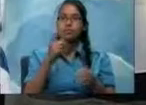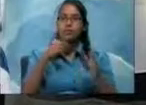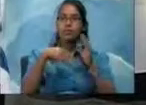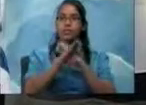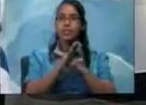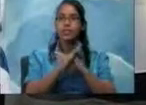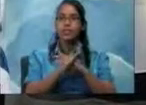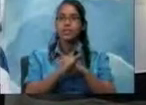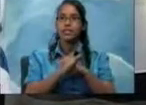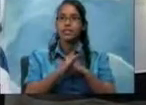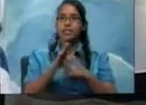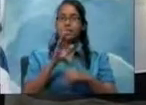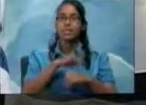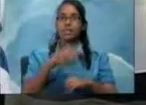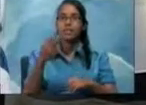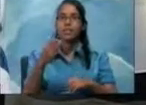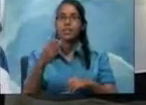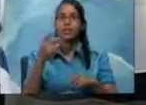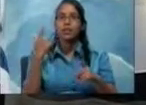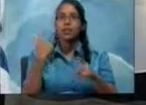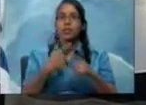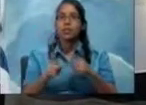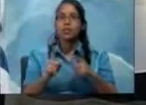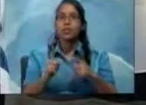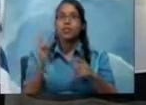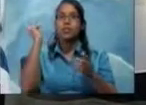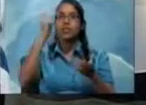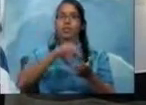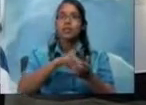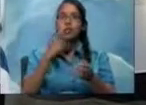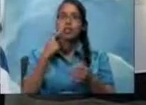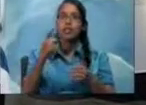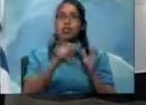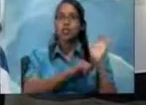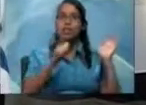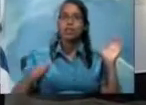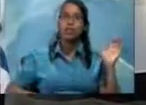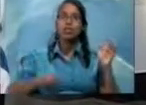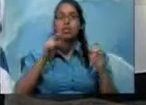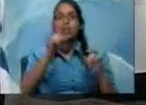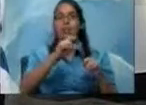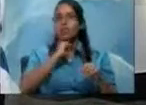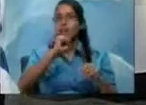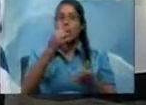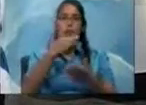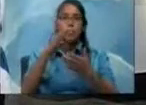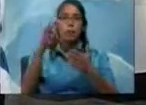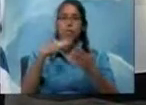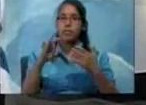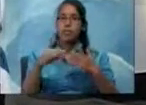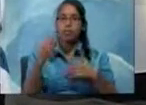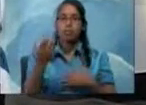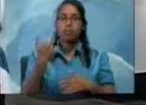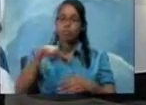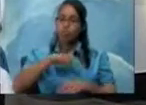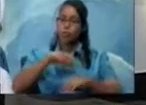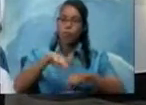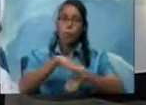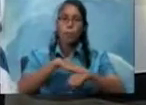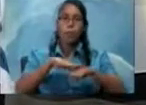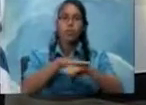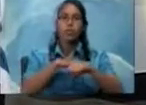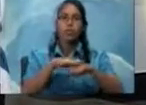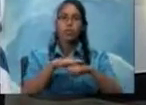so un poco malo para la pesca pero si le fuera dicho al Señor que él lo tiene todo Él es perfecto y que nos Perdone que nos perdone